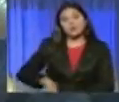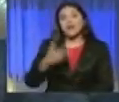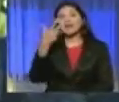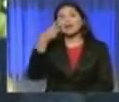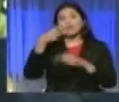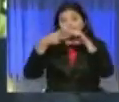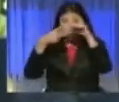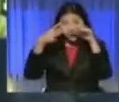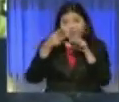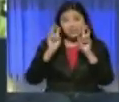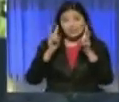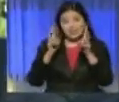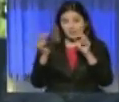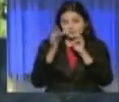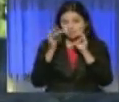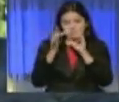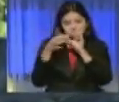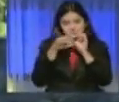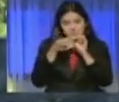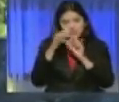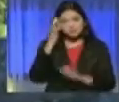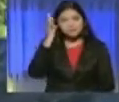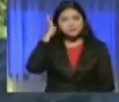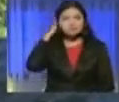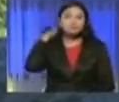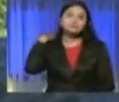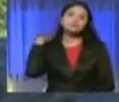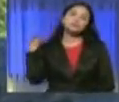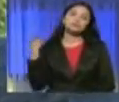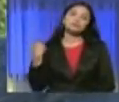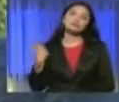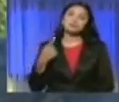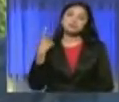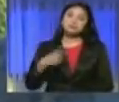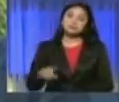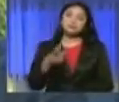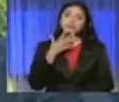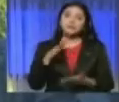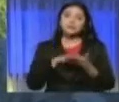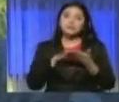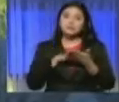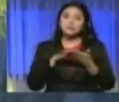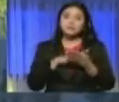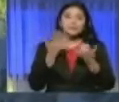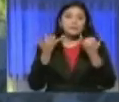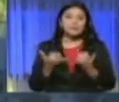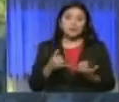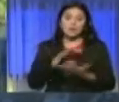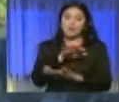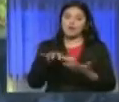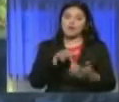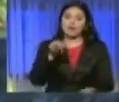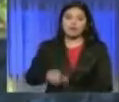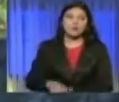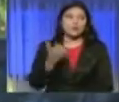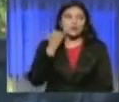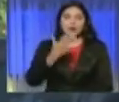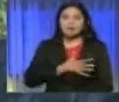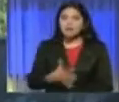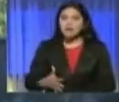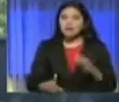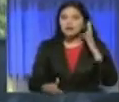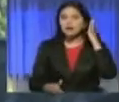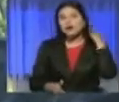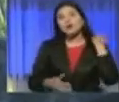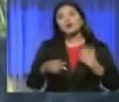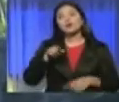que estuvimos vinculados. Otro aspecto, presidente, tiene que ver con solución a temas concretos de nuestro país, que es una iniciativa, una